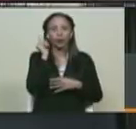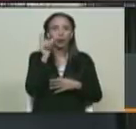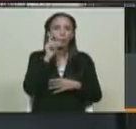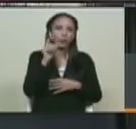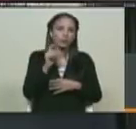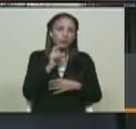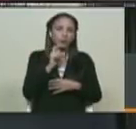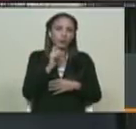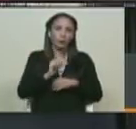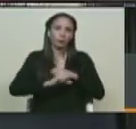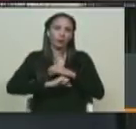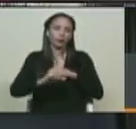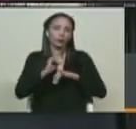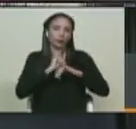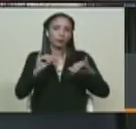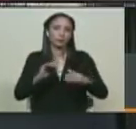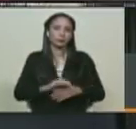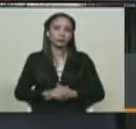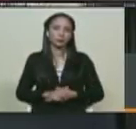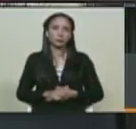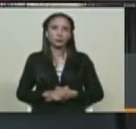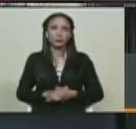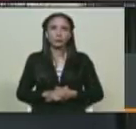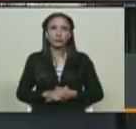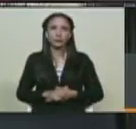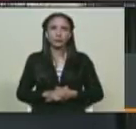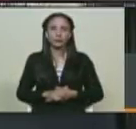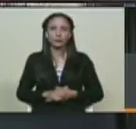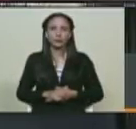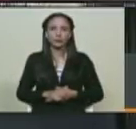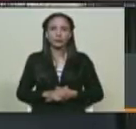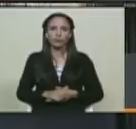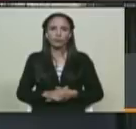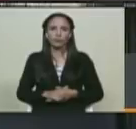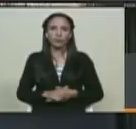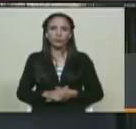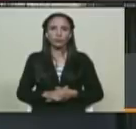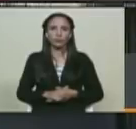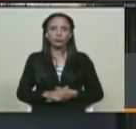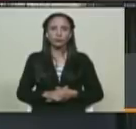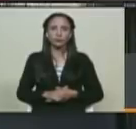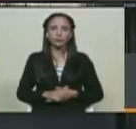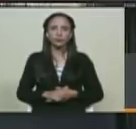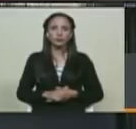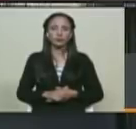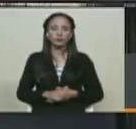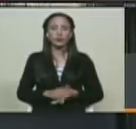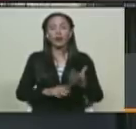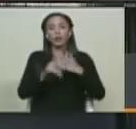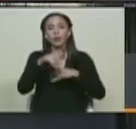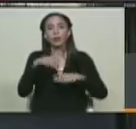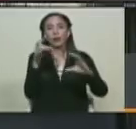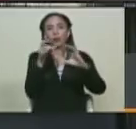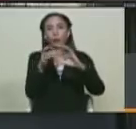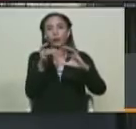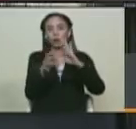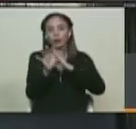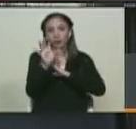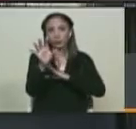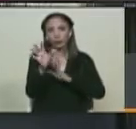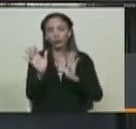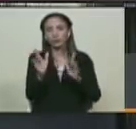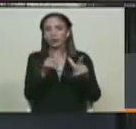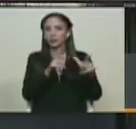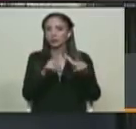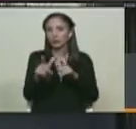embarazadas. ¡Pum! ¡Pum! ¡Pum! ¡Pum! Y además con el carnet de la patria le